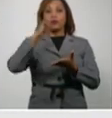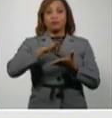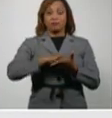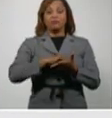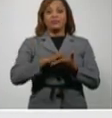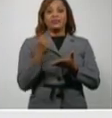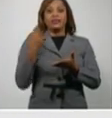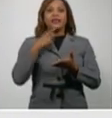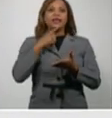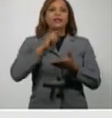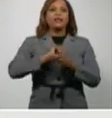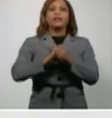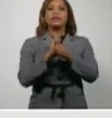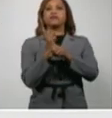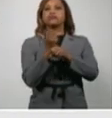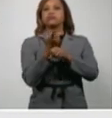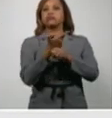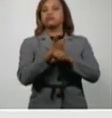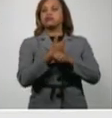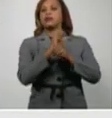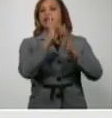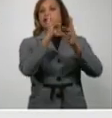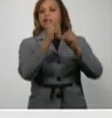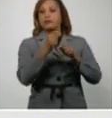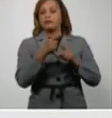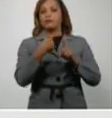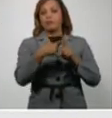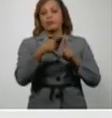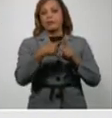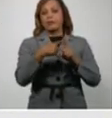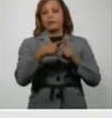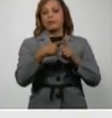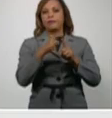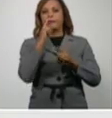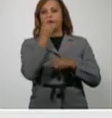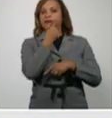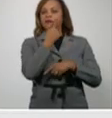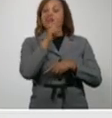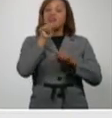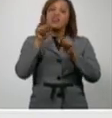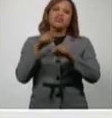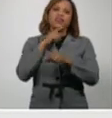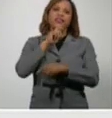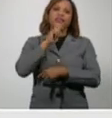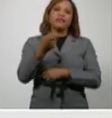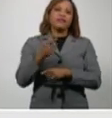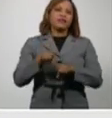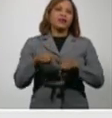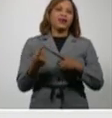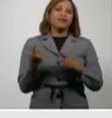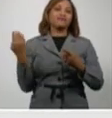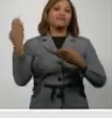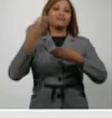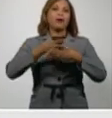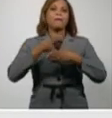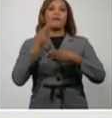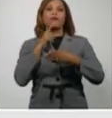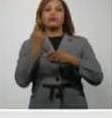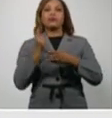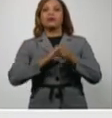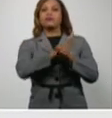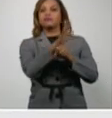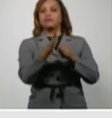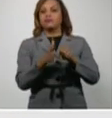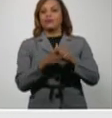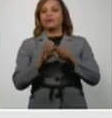demora el resultado de los PCR y hace también un poco difícil cortar la transmisión de la